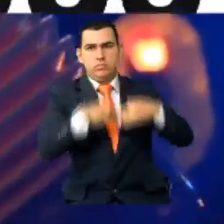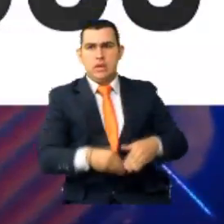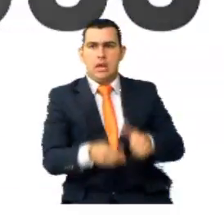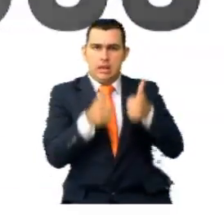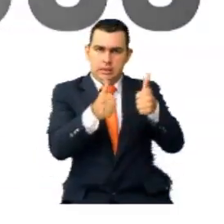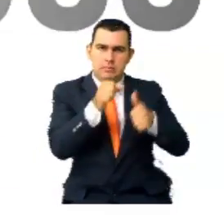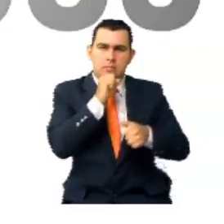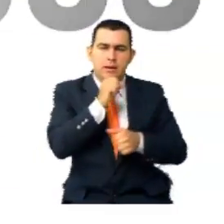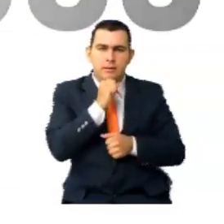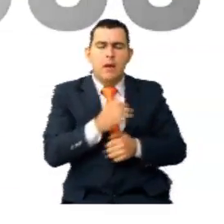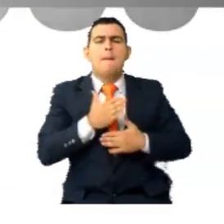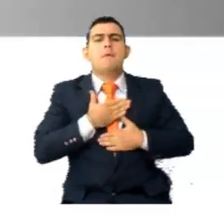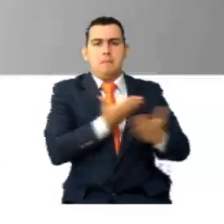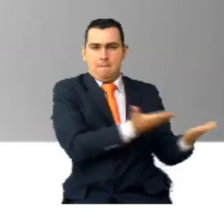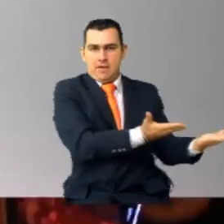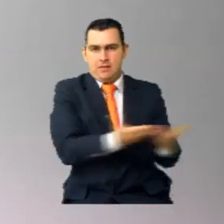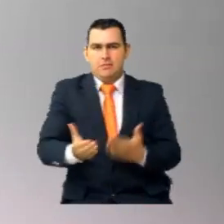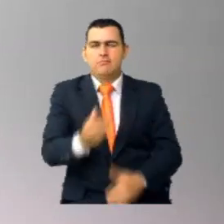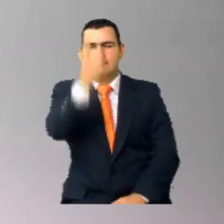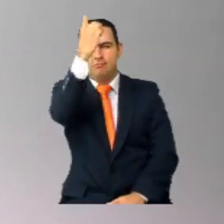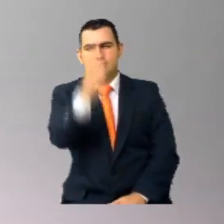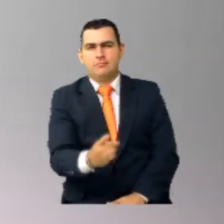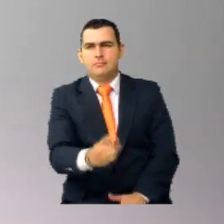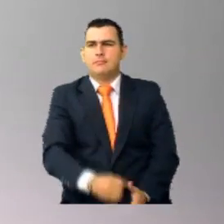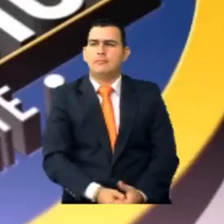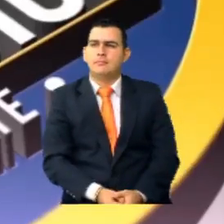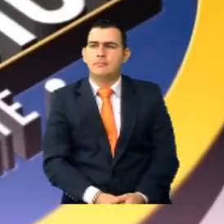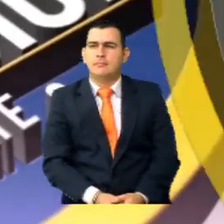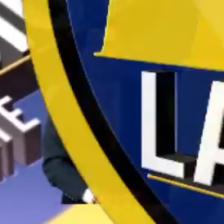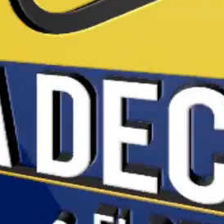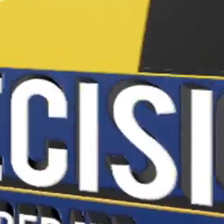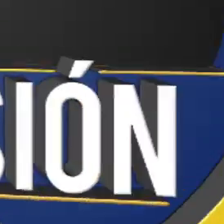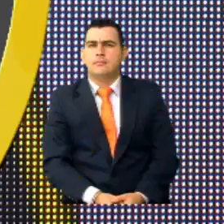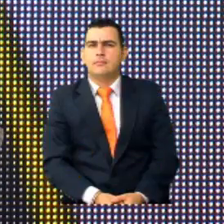al debate, La Decisión.